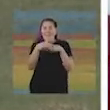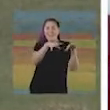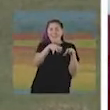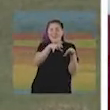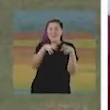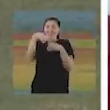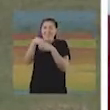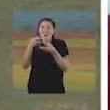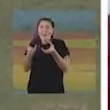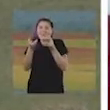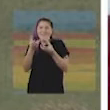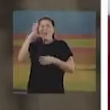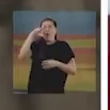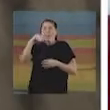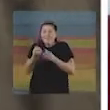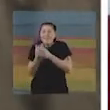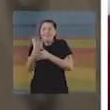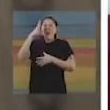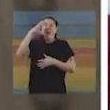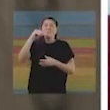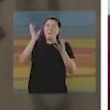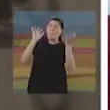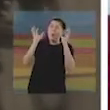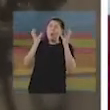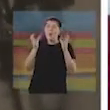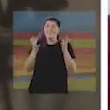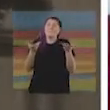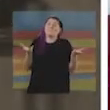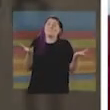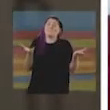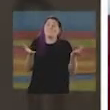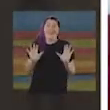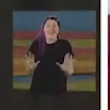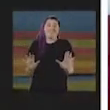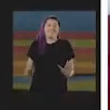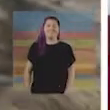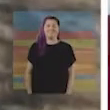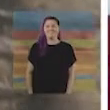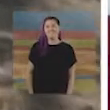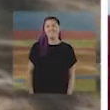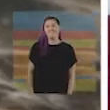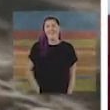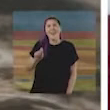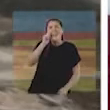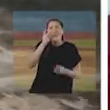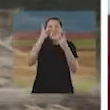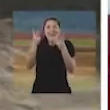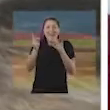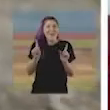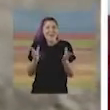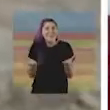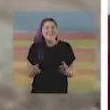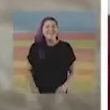de transcurso de enero y para febrero, y eso ha hecho que el certificado verano ha sido un disparador. Es más, Córdoba tiene ciudades que han sido